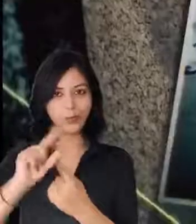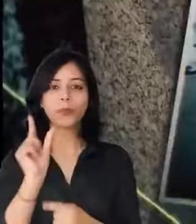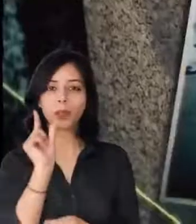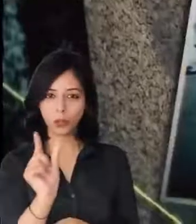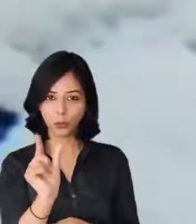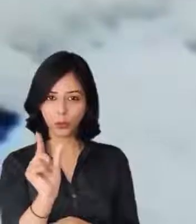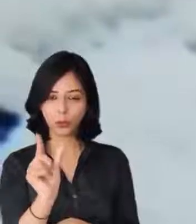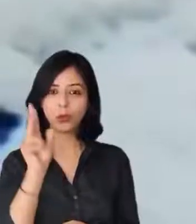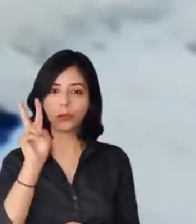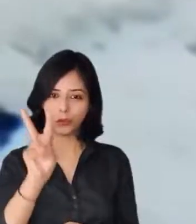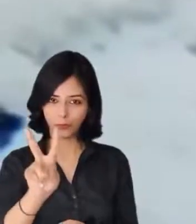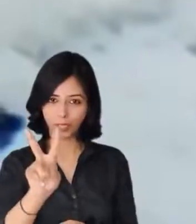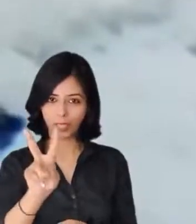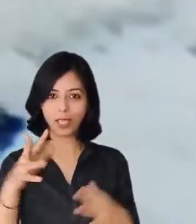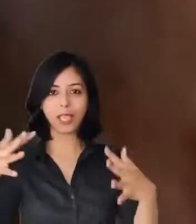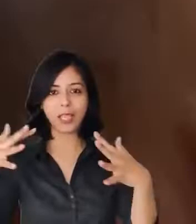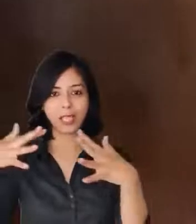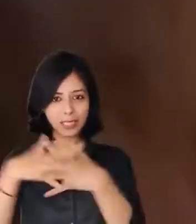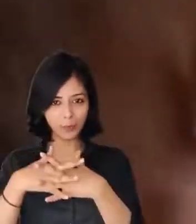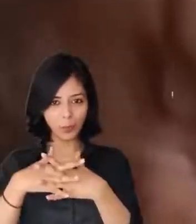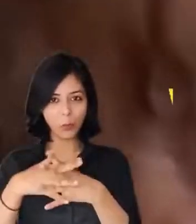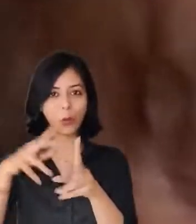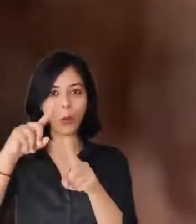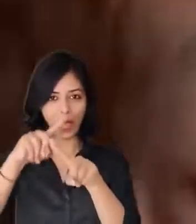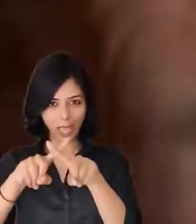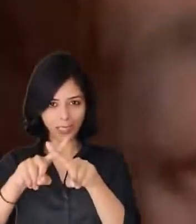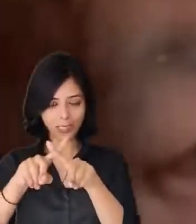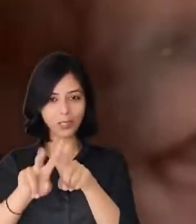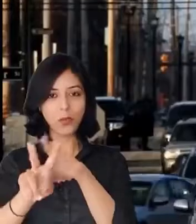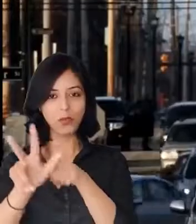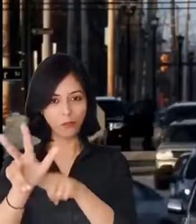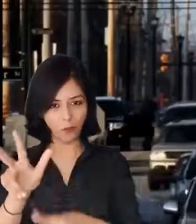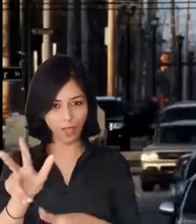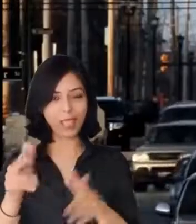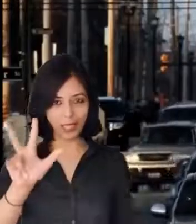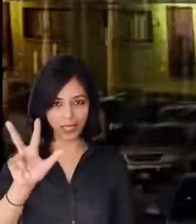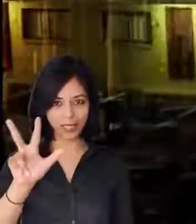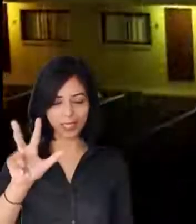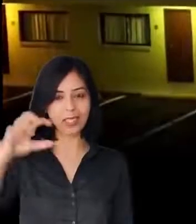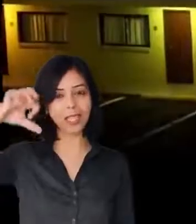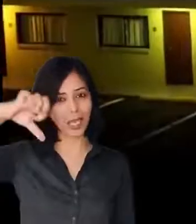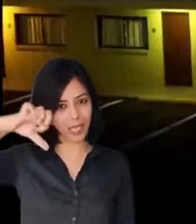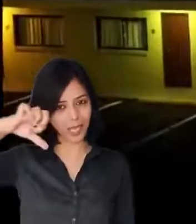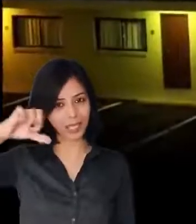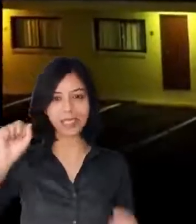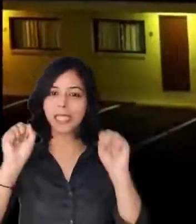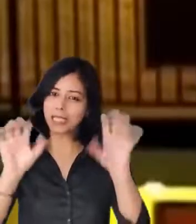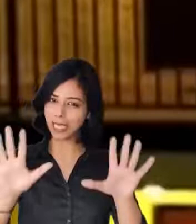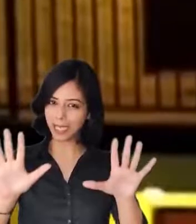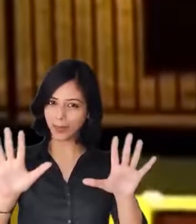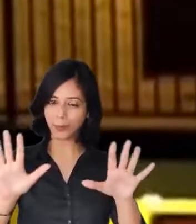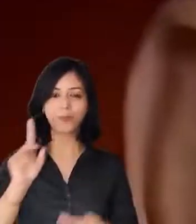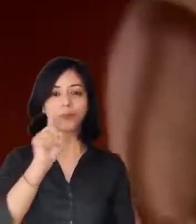Era una sábana verde ajustable, y para mí podía provenir de un motel. Podían haberla matado en un motel, envuelto en una